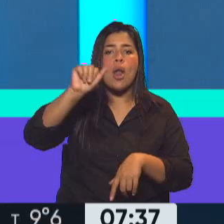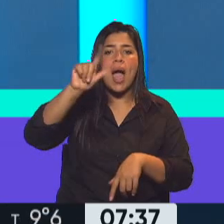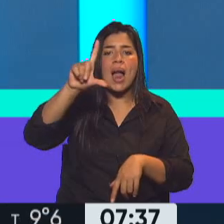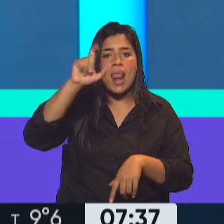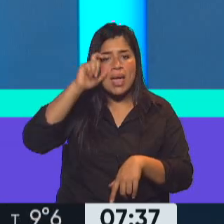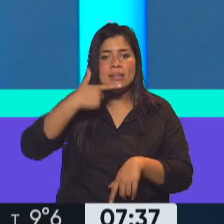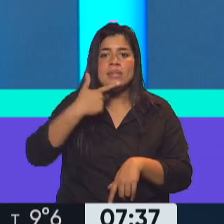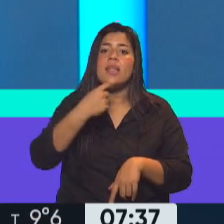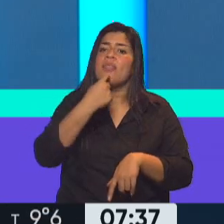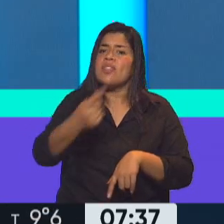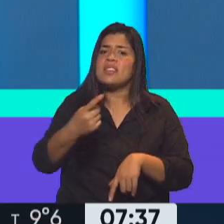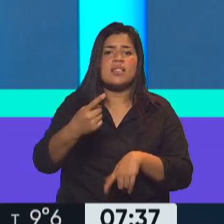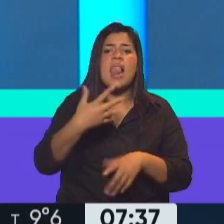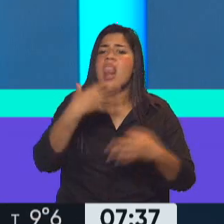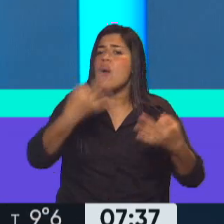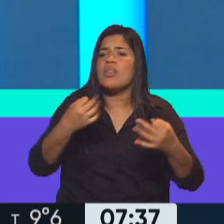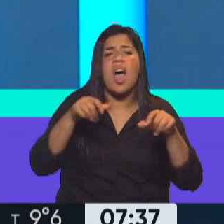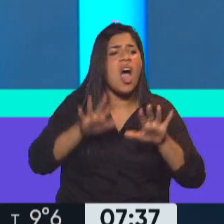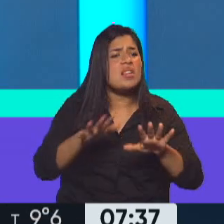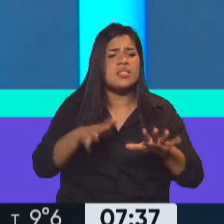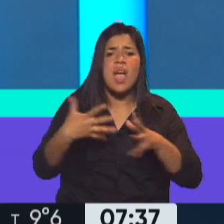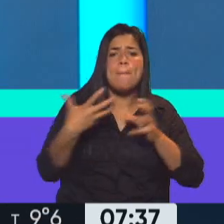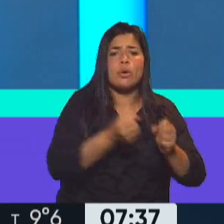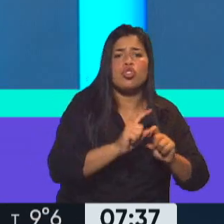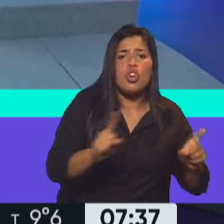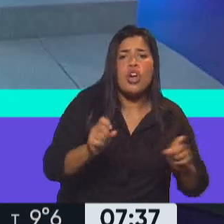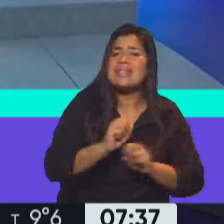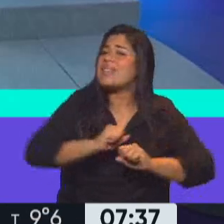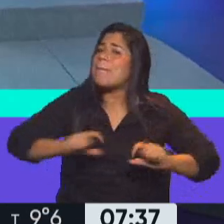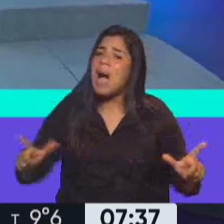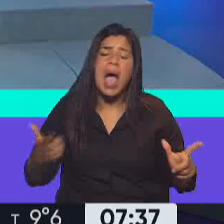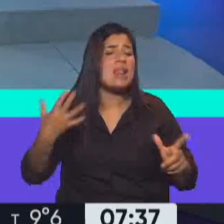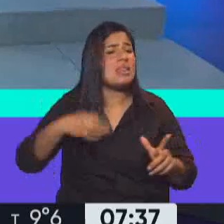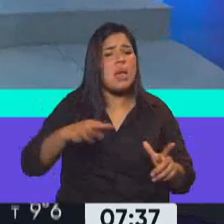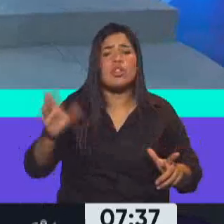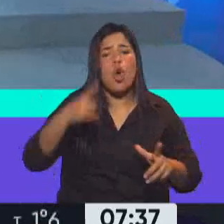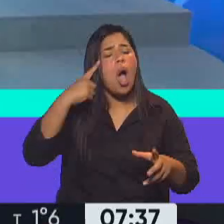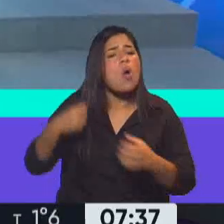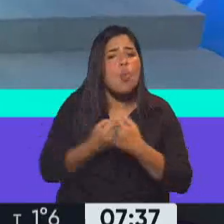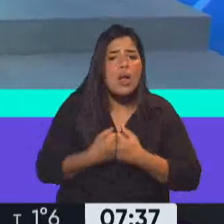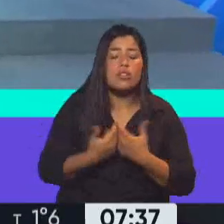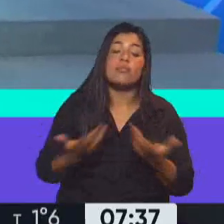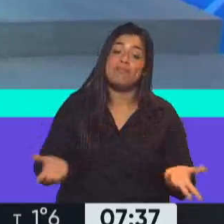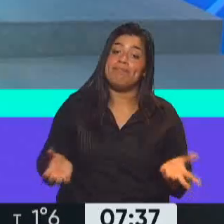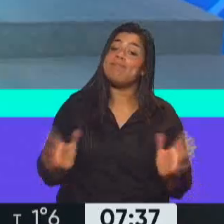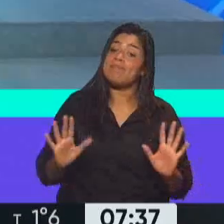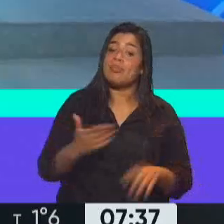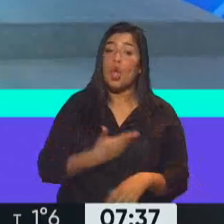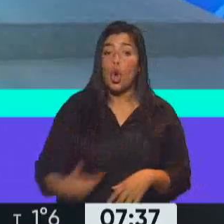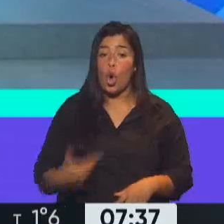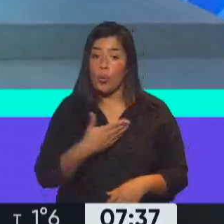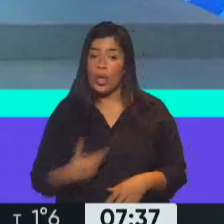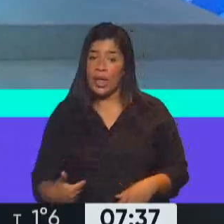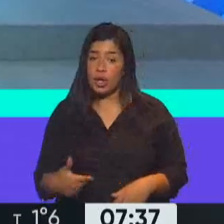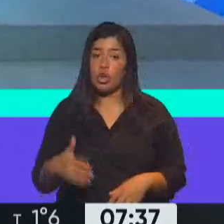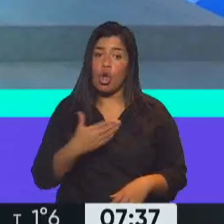la racionalidad y es necesario para los gobernadores el presupuesto. Va a ser interesante la reunión con todos los gobernadores, eso para cualquiera de las dos, o para las